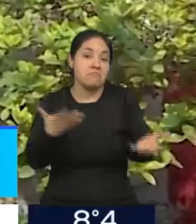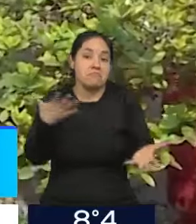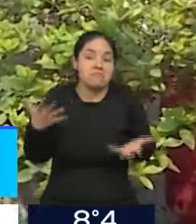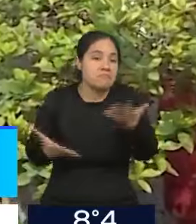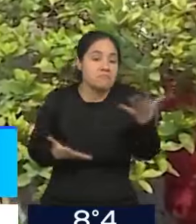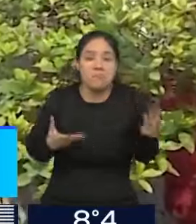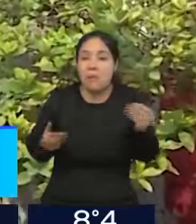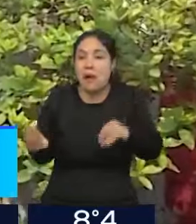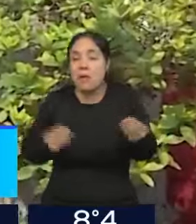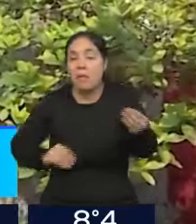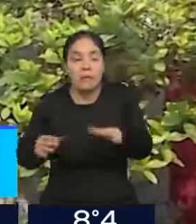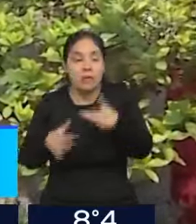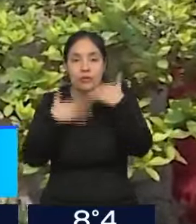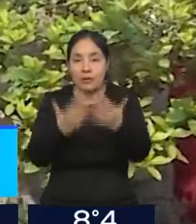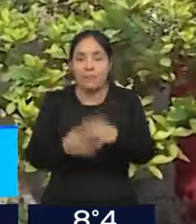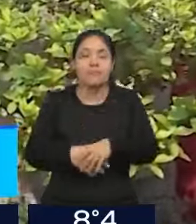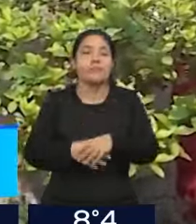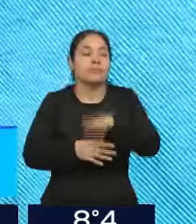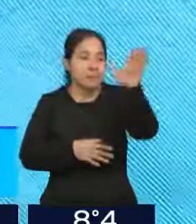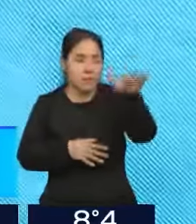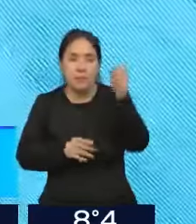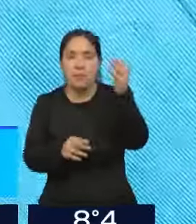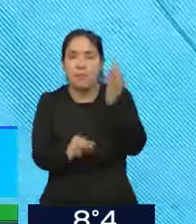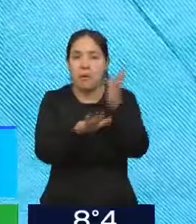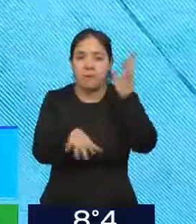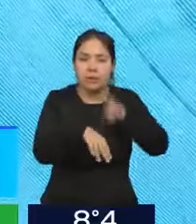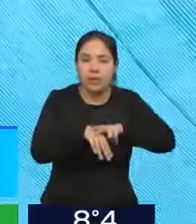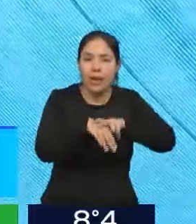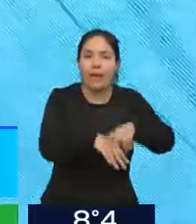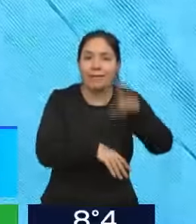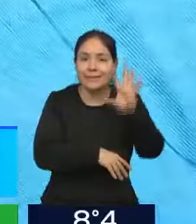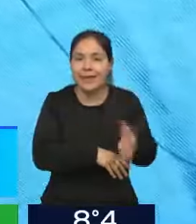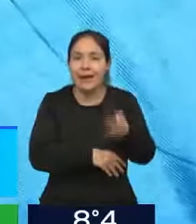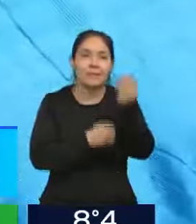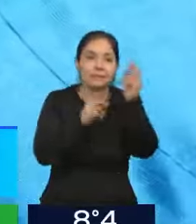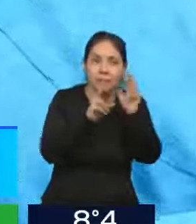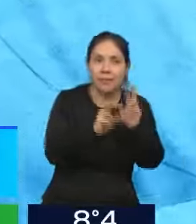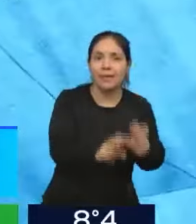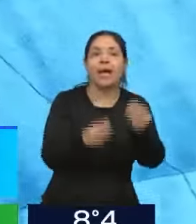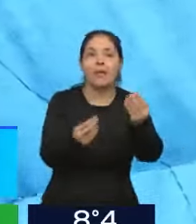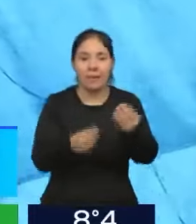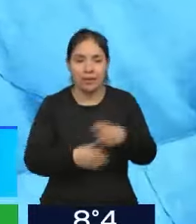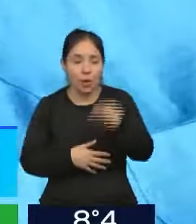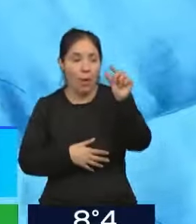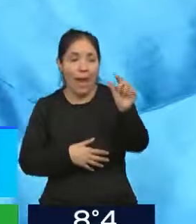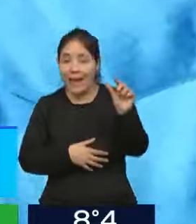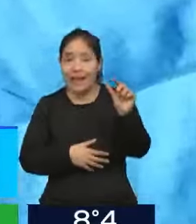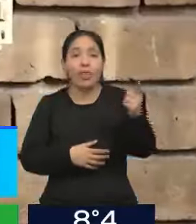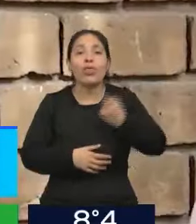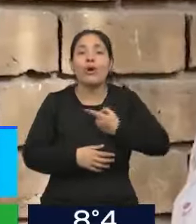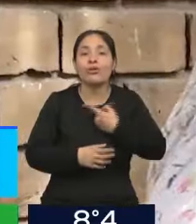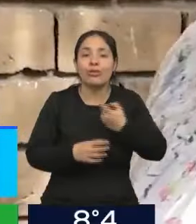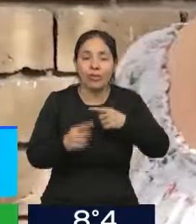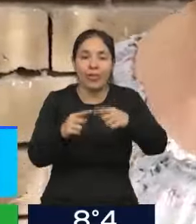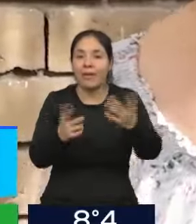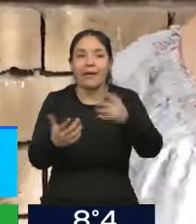se solicitó la presencia de un perito para poder determinar con mayor precisión las posibles trayectorias y el radio desde donde